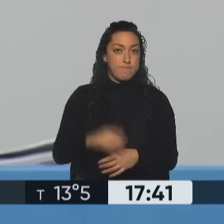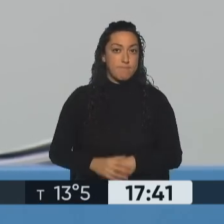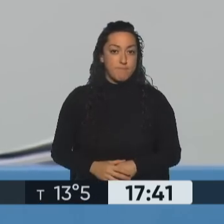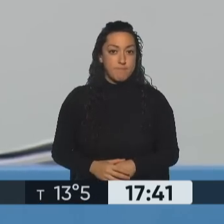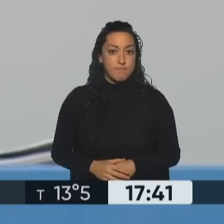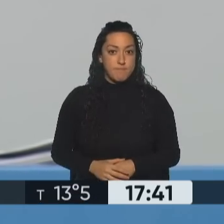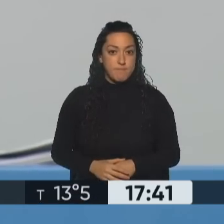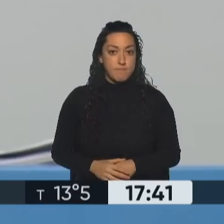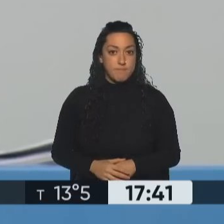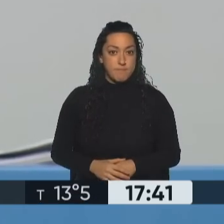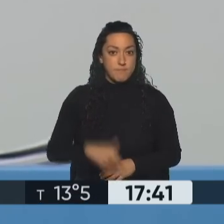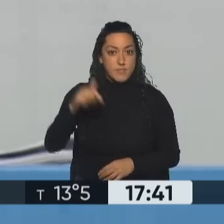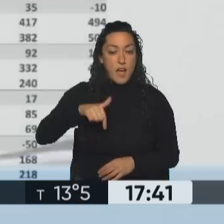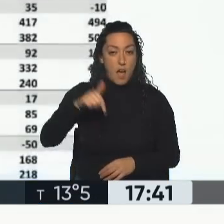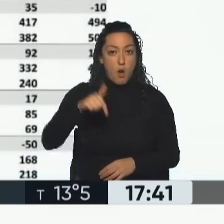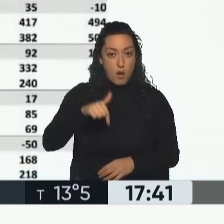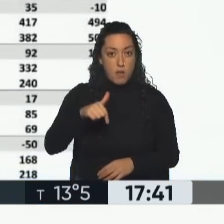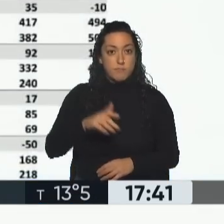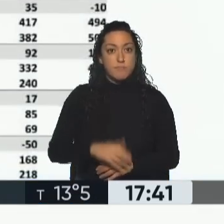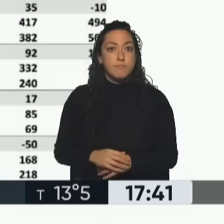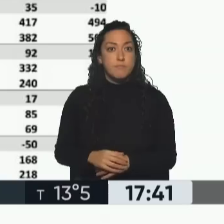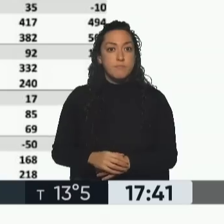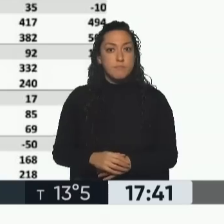Ahora estamos con superávit, fíjense.